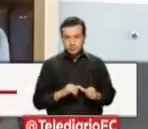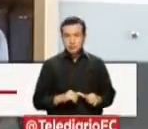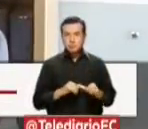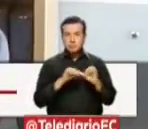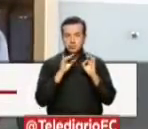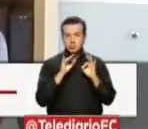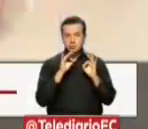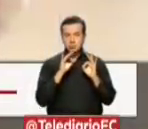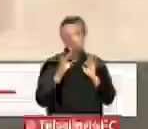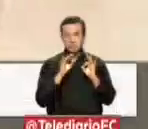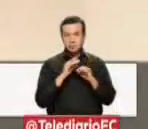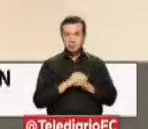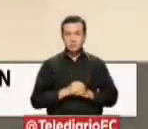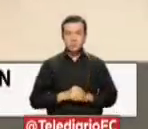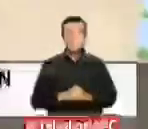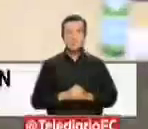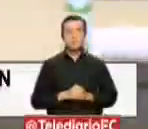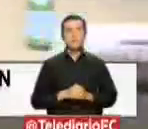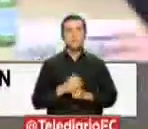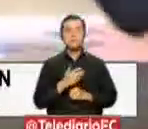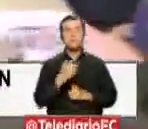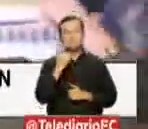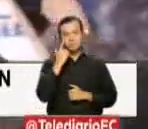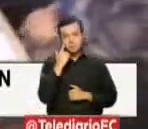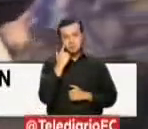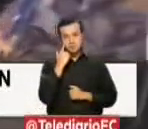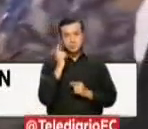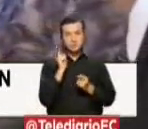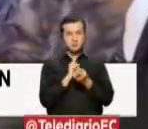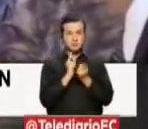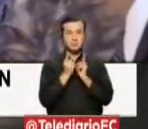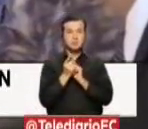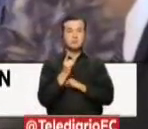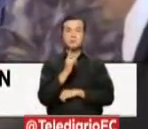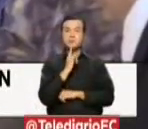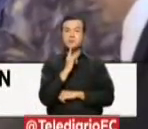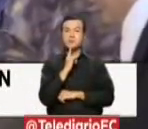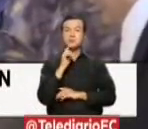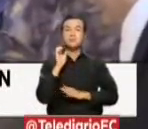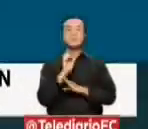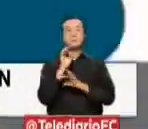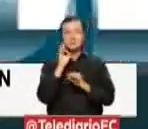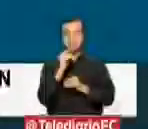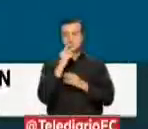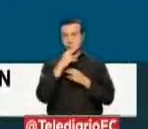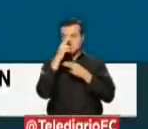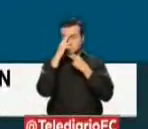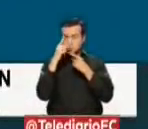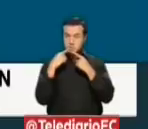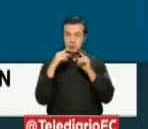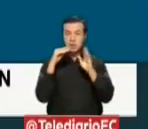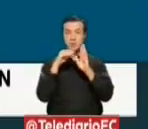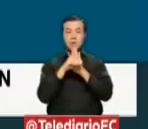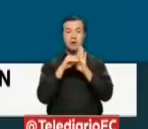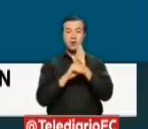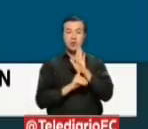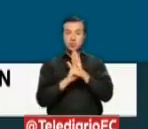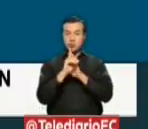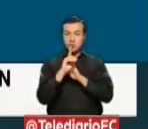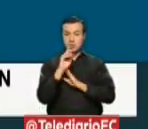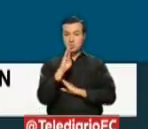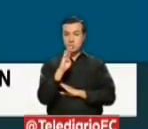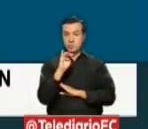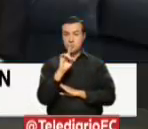a tiempo está rectificando. Y mientras estos encuentros se daban en Estados Unidos, Ecuador recibía noticias desde el Banco Interamericano de Desarrollo,